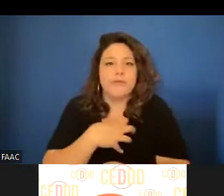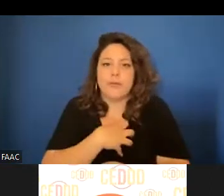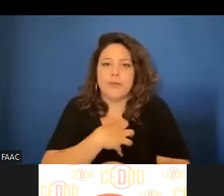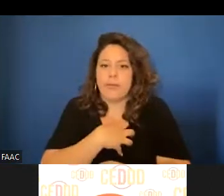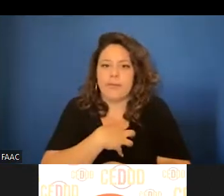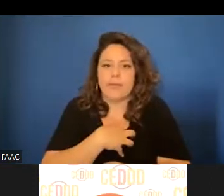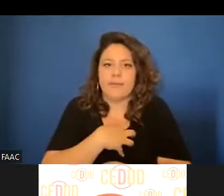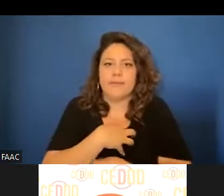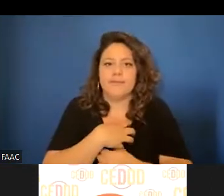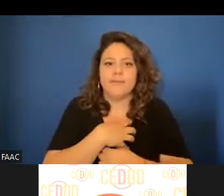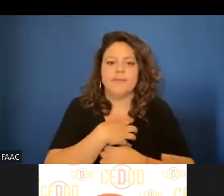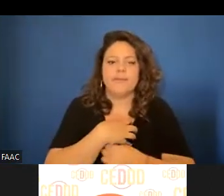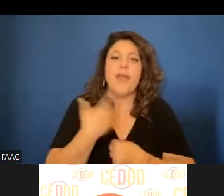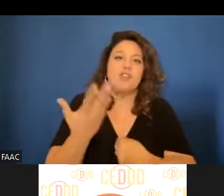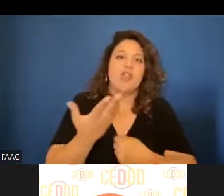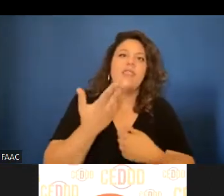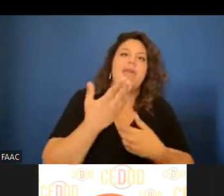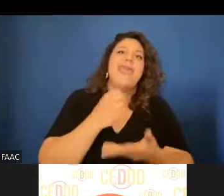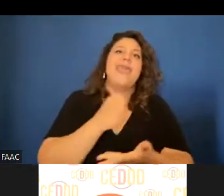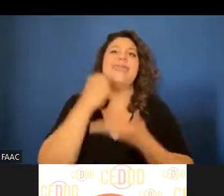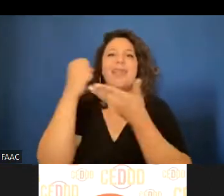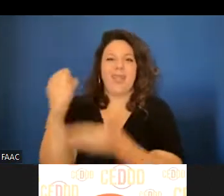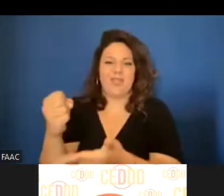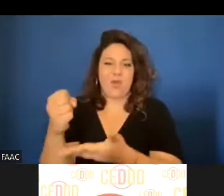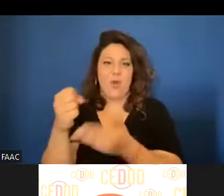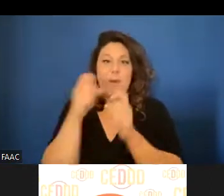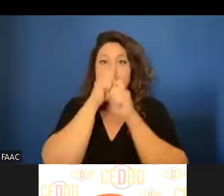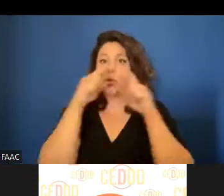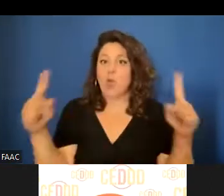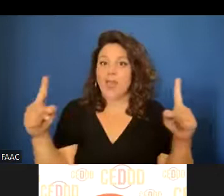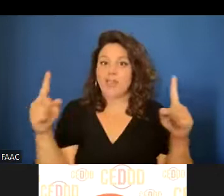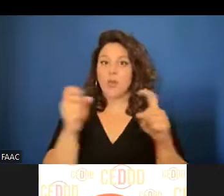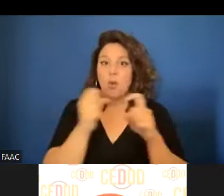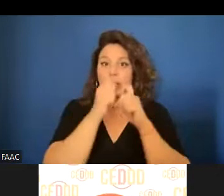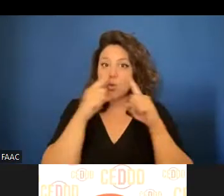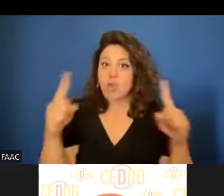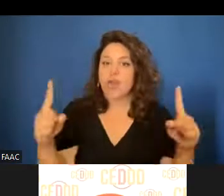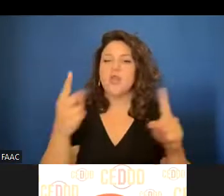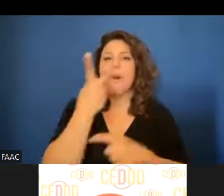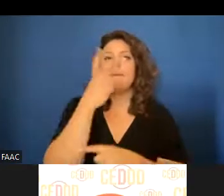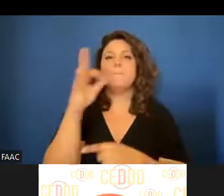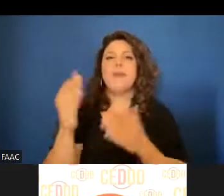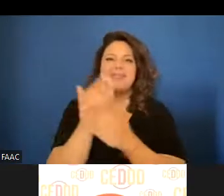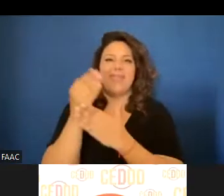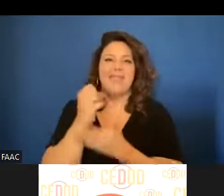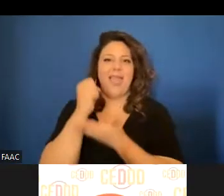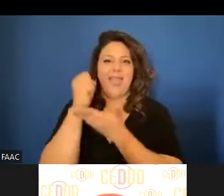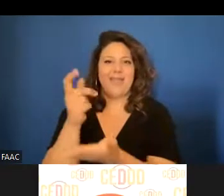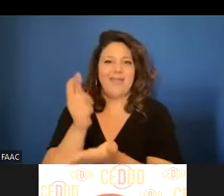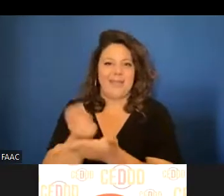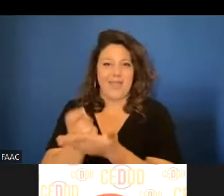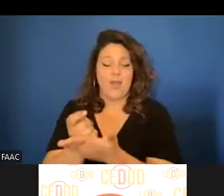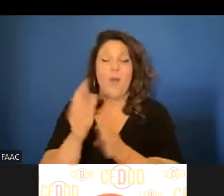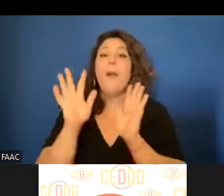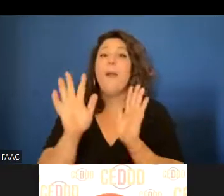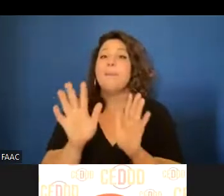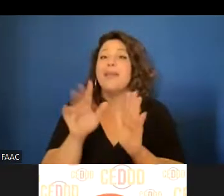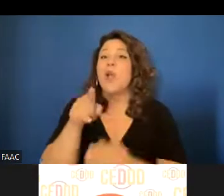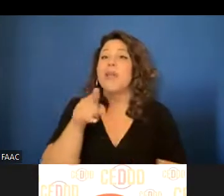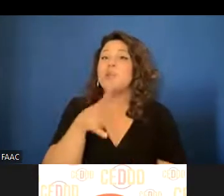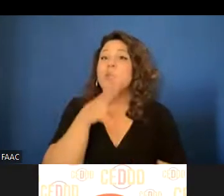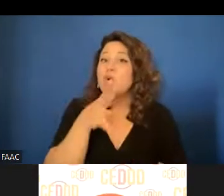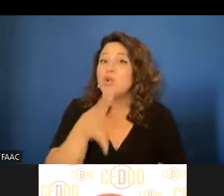esa sentencia, toda persona, bueno, una persona con discapacidad no tiene por qué tener una incapacidad, ¿de acuerdo?